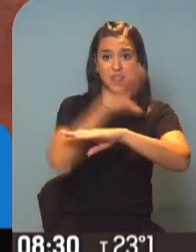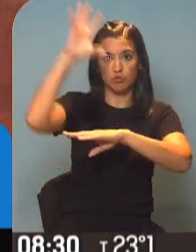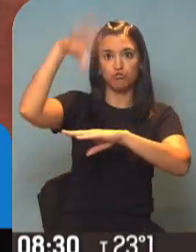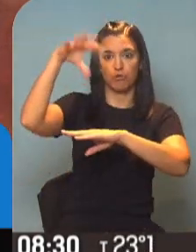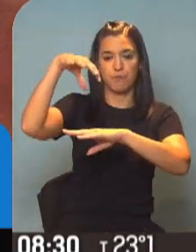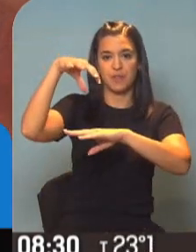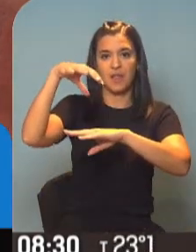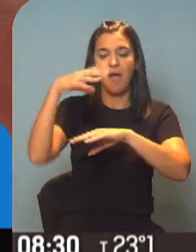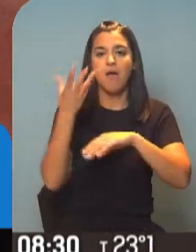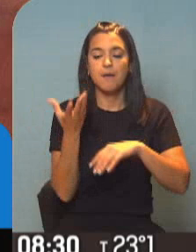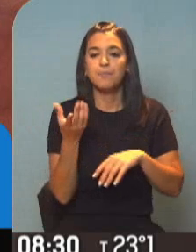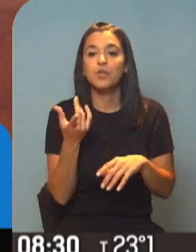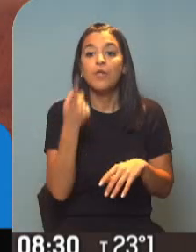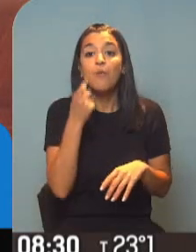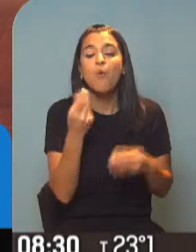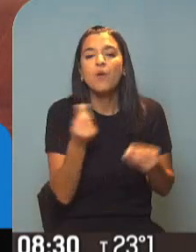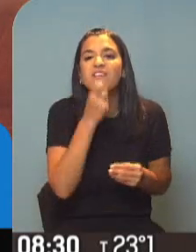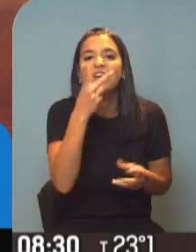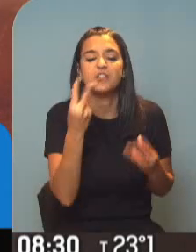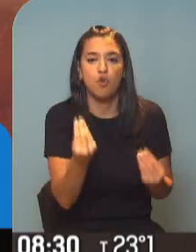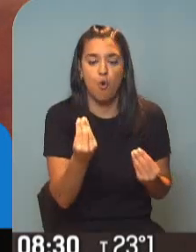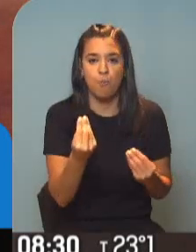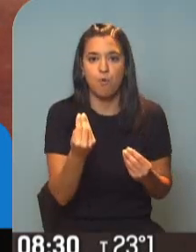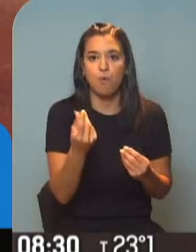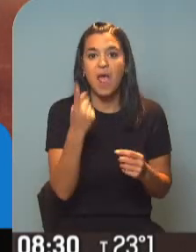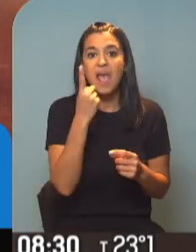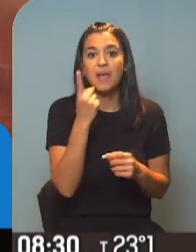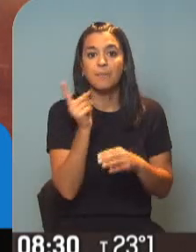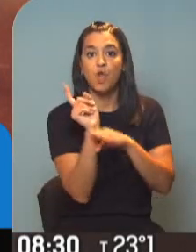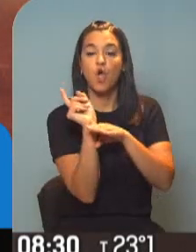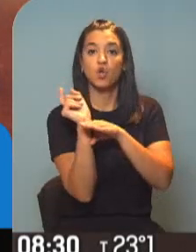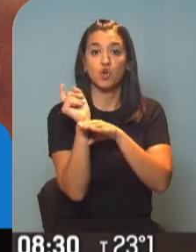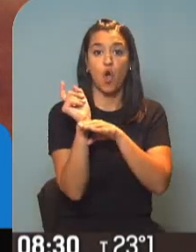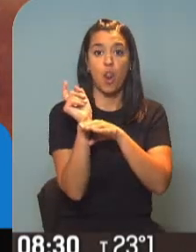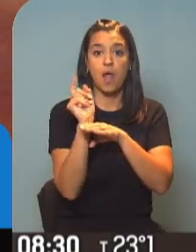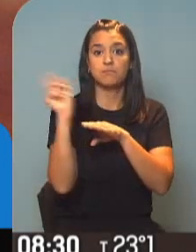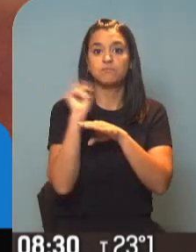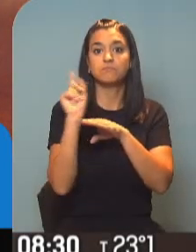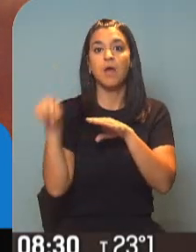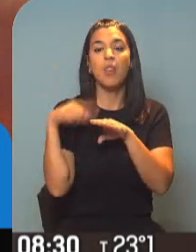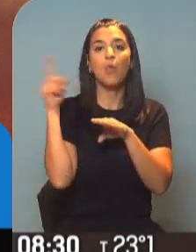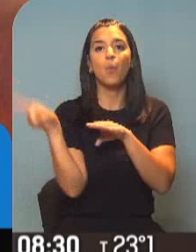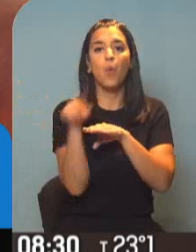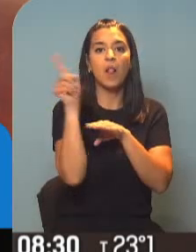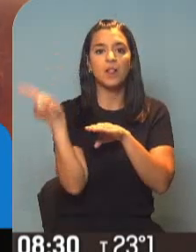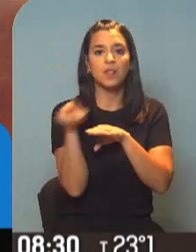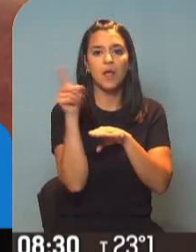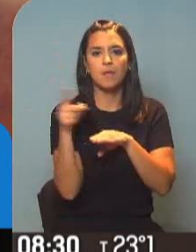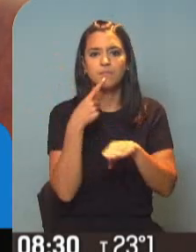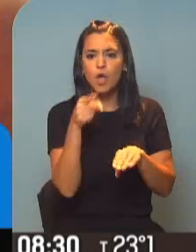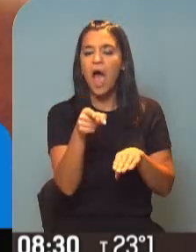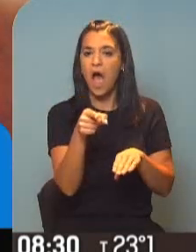y nos vamos a dar cuenta fácilmente porque porque colita el perro de don filemón a la mañana empezó a dar vuelta y don filemón dijo